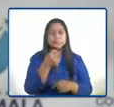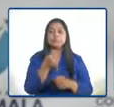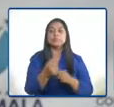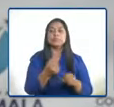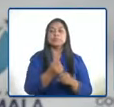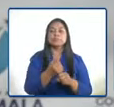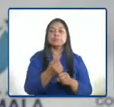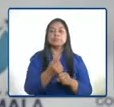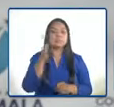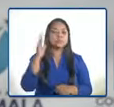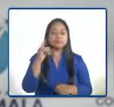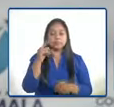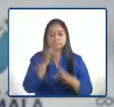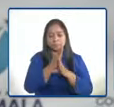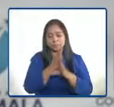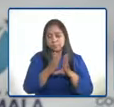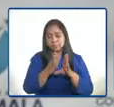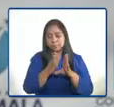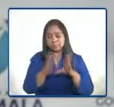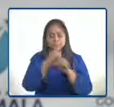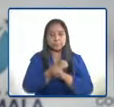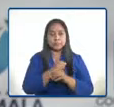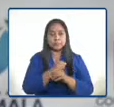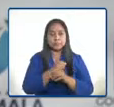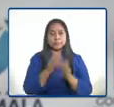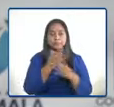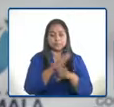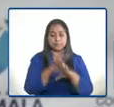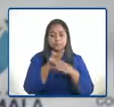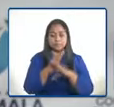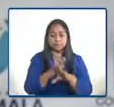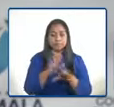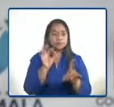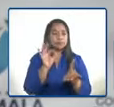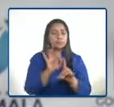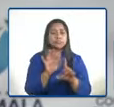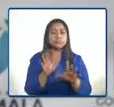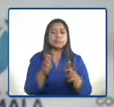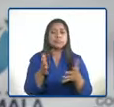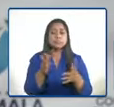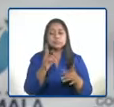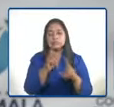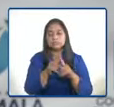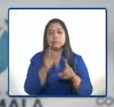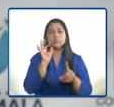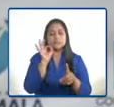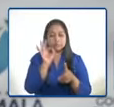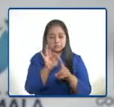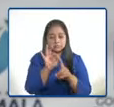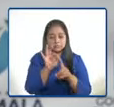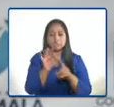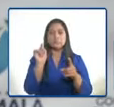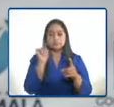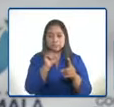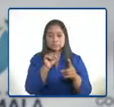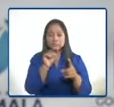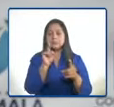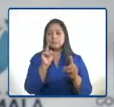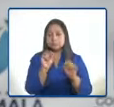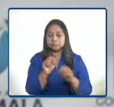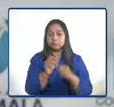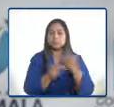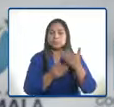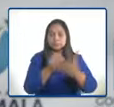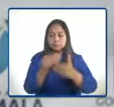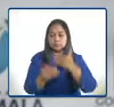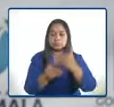sus planes estratégicos y operativos, con el fin de que los objetivos sustantivos se traduzcan